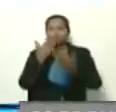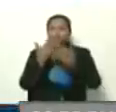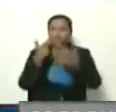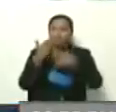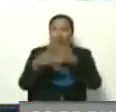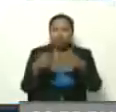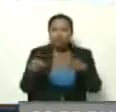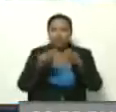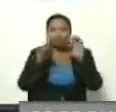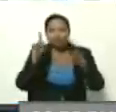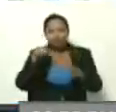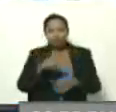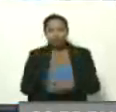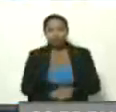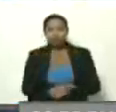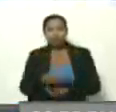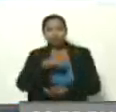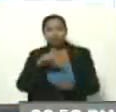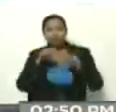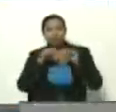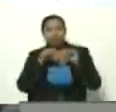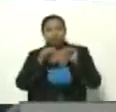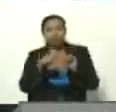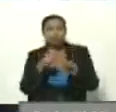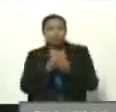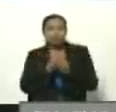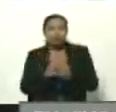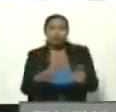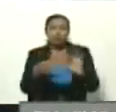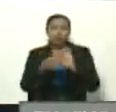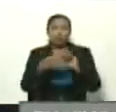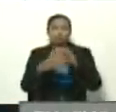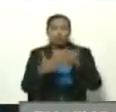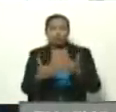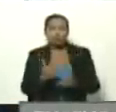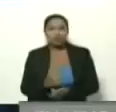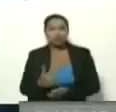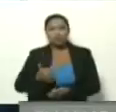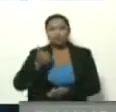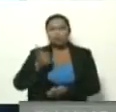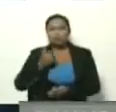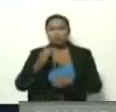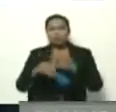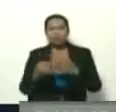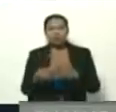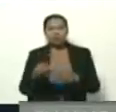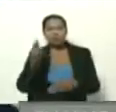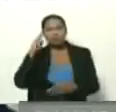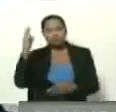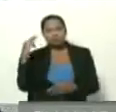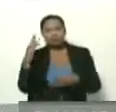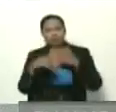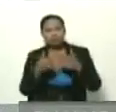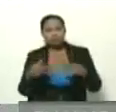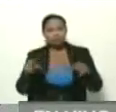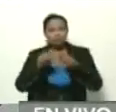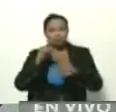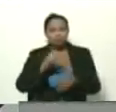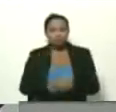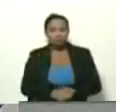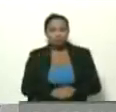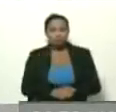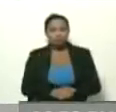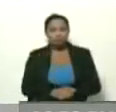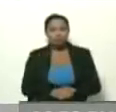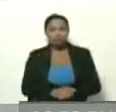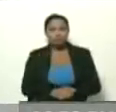nosotros lo que nos queda es trabajar unidos, aprovechar hoy, reflexionar hoy con aquellas palabras